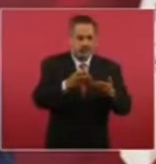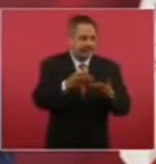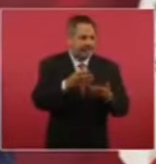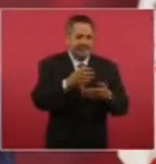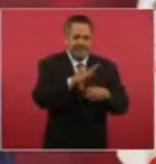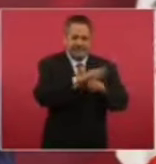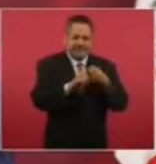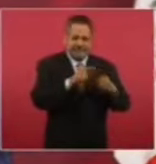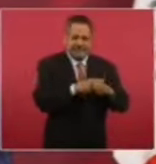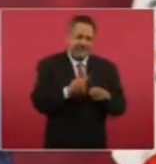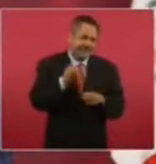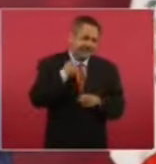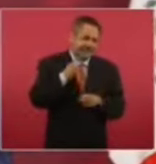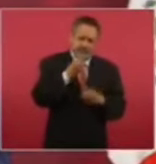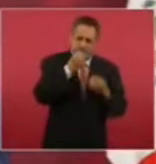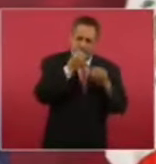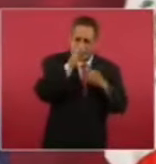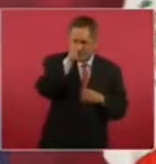sacrificaban un animal